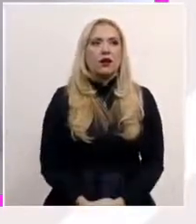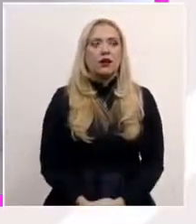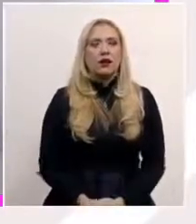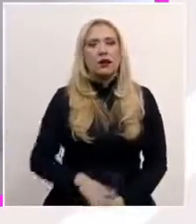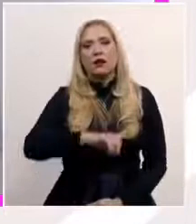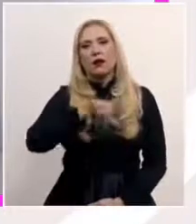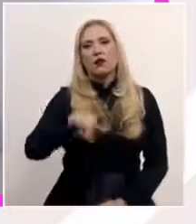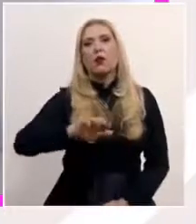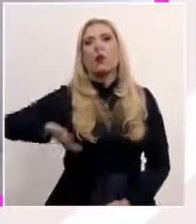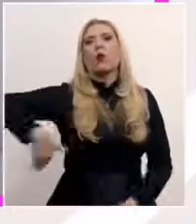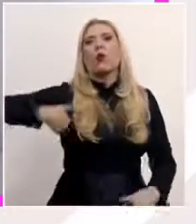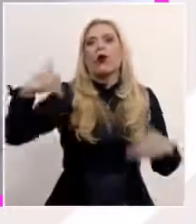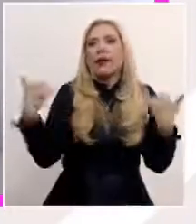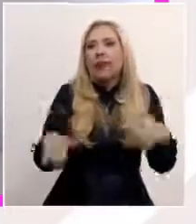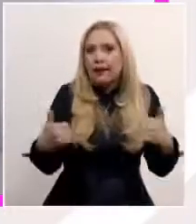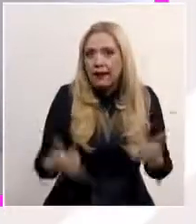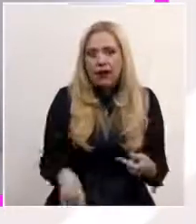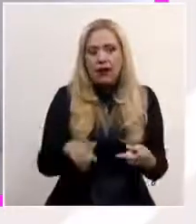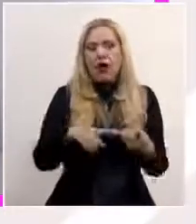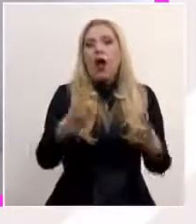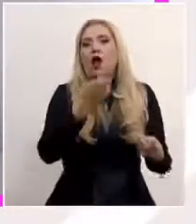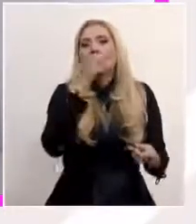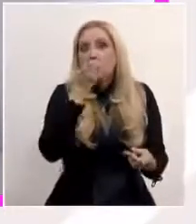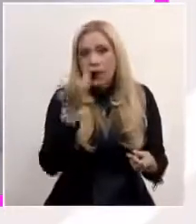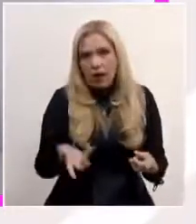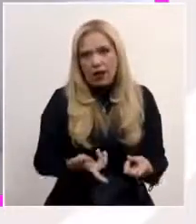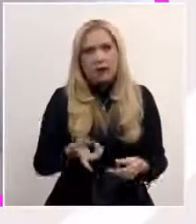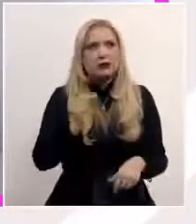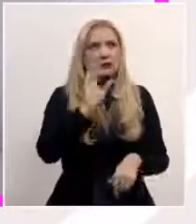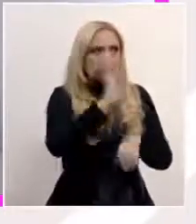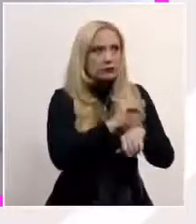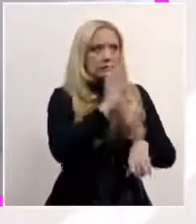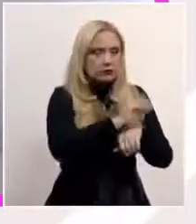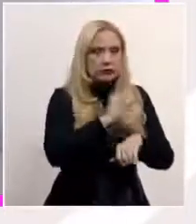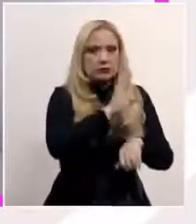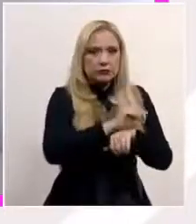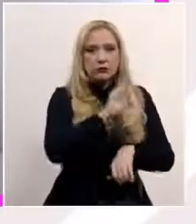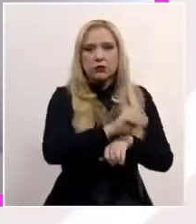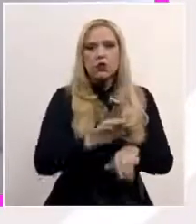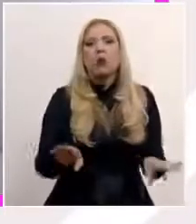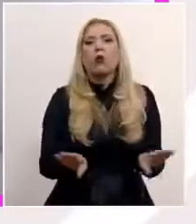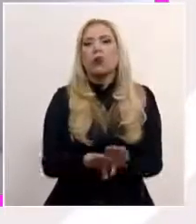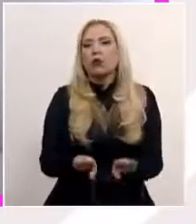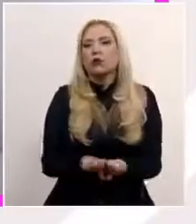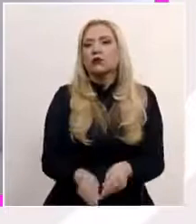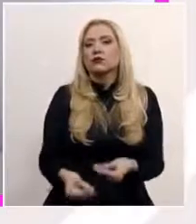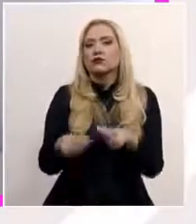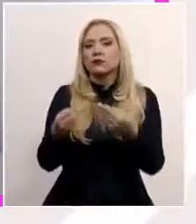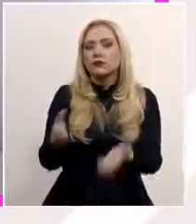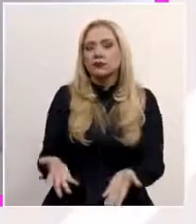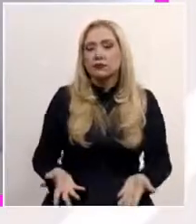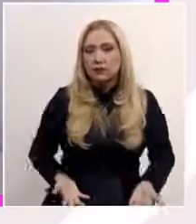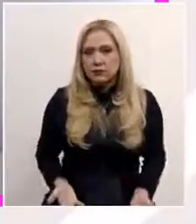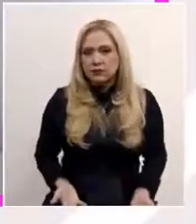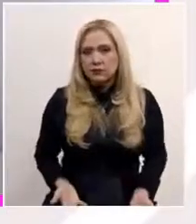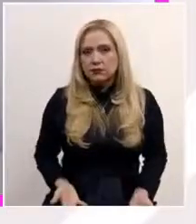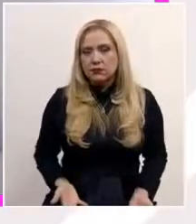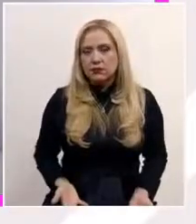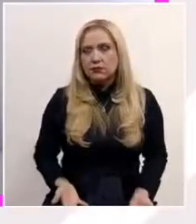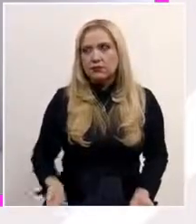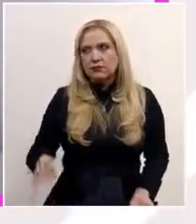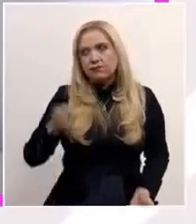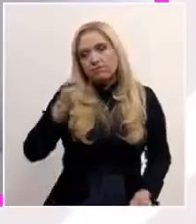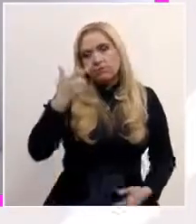la guardería, las escuelas y todo lo demás, ¿no? Y entonces eso, cómo también, o sea, cómo se asume